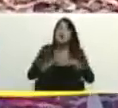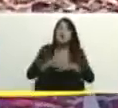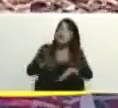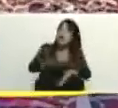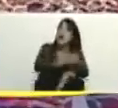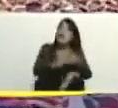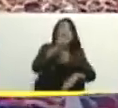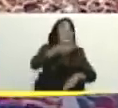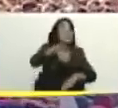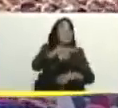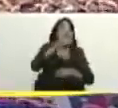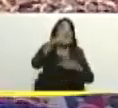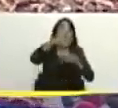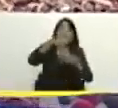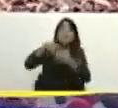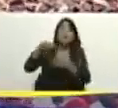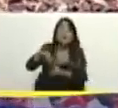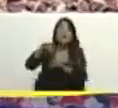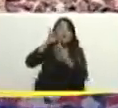elegido.